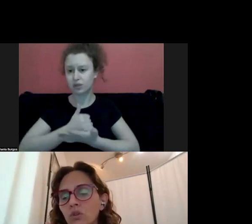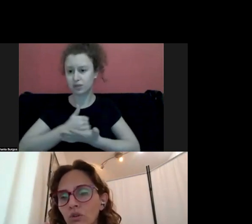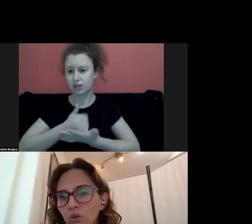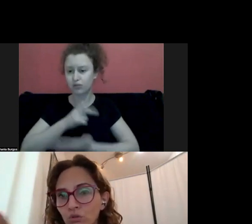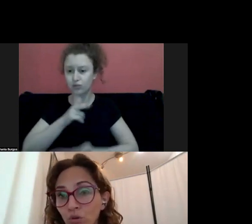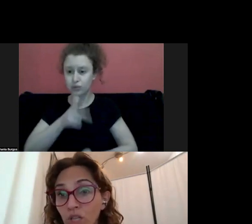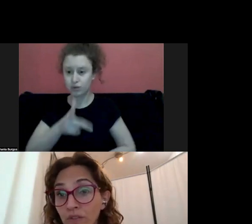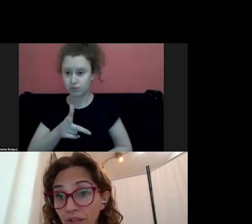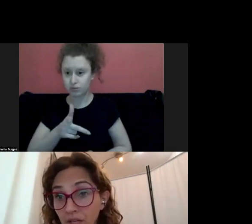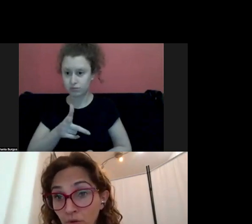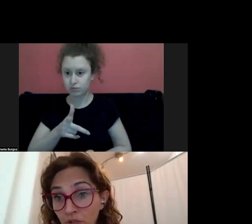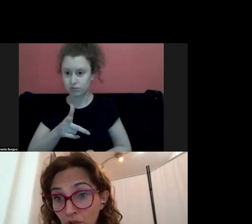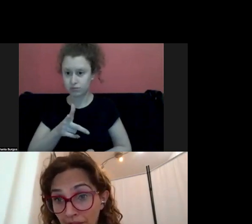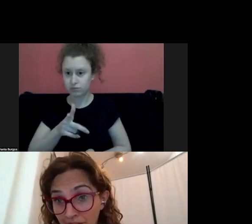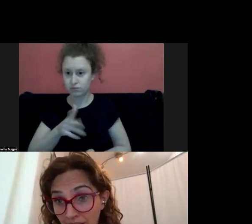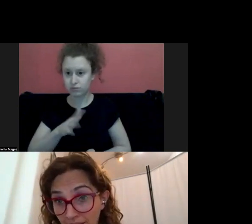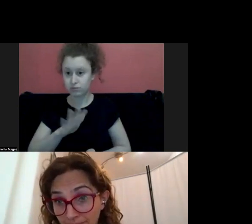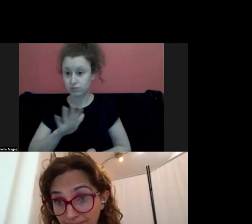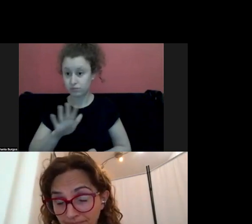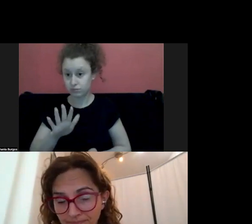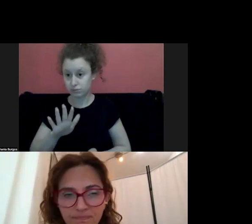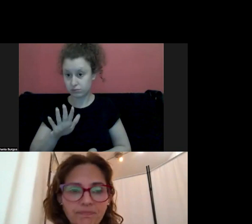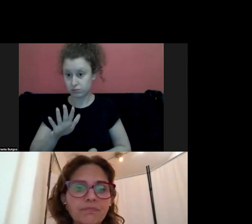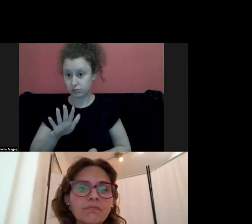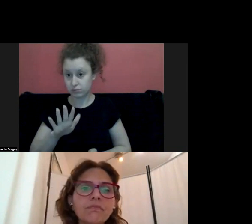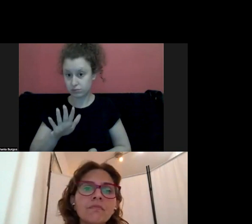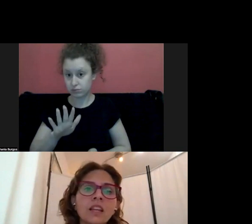Tu hijo no controla esfínteres porque no le das teta.